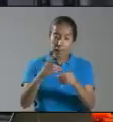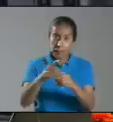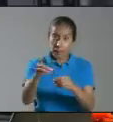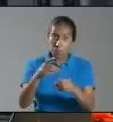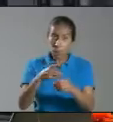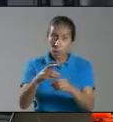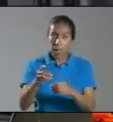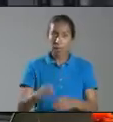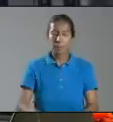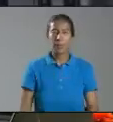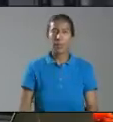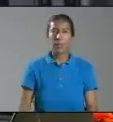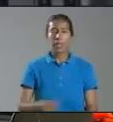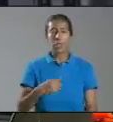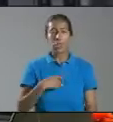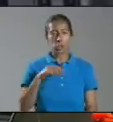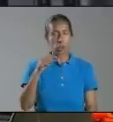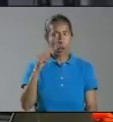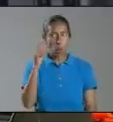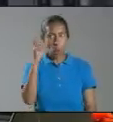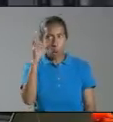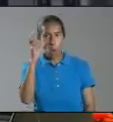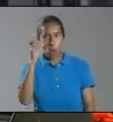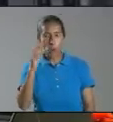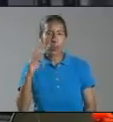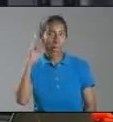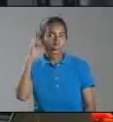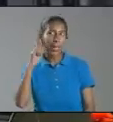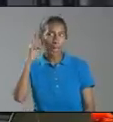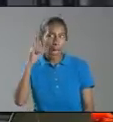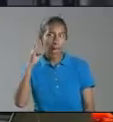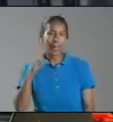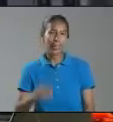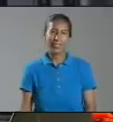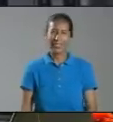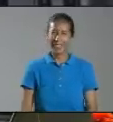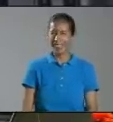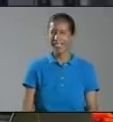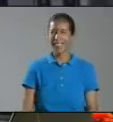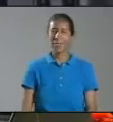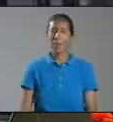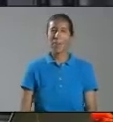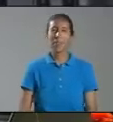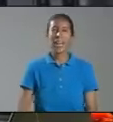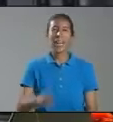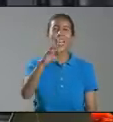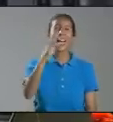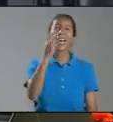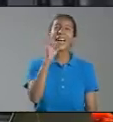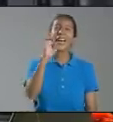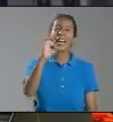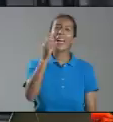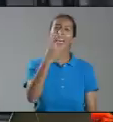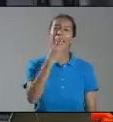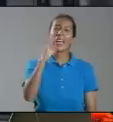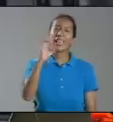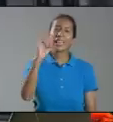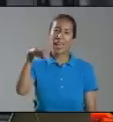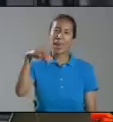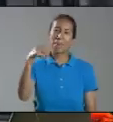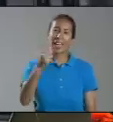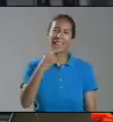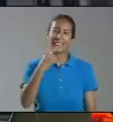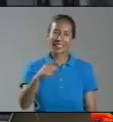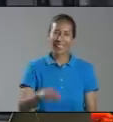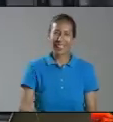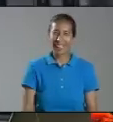viera qué bonito los programas, se los recomiendo. Que valga la propaganda, valga la propaganda. Híjole, el